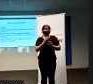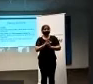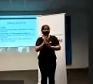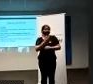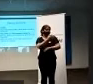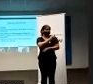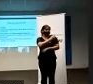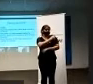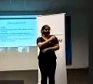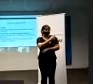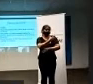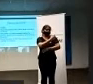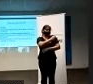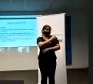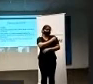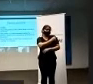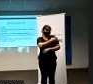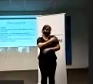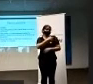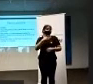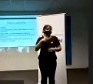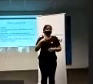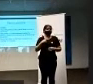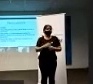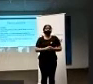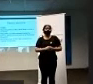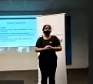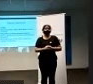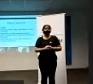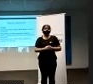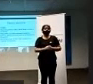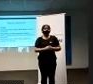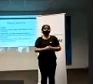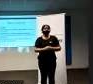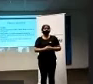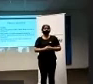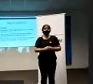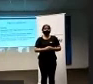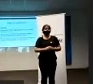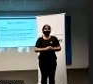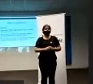se dio en menos del 1%, rash cutáneo en el sitio de inyección. Siguiente.